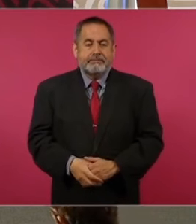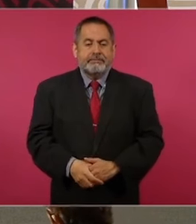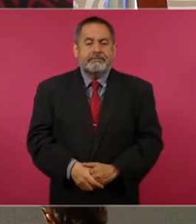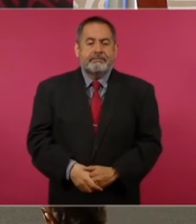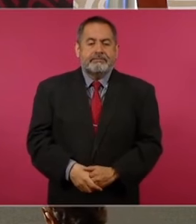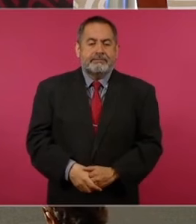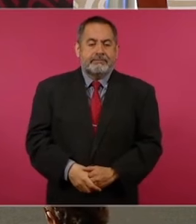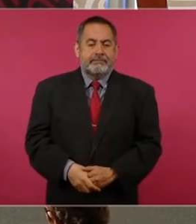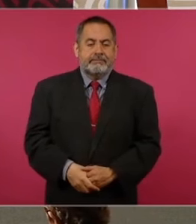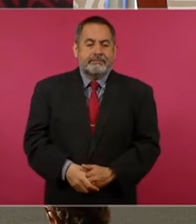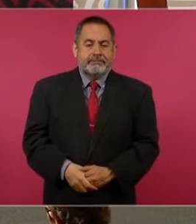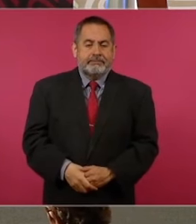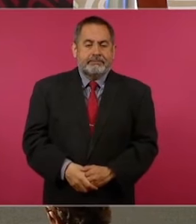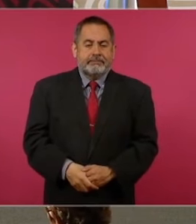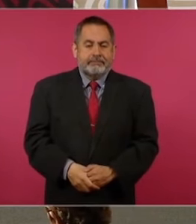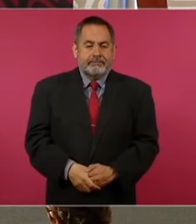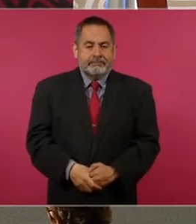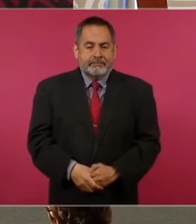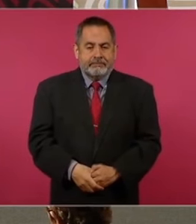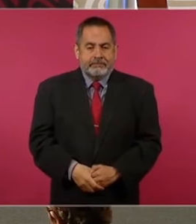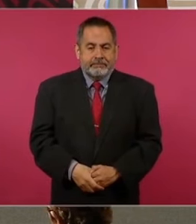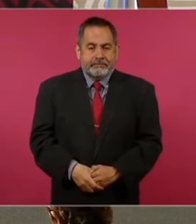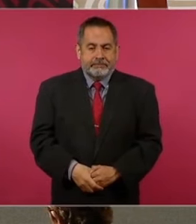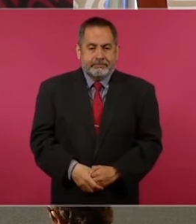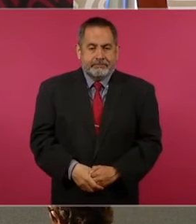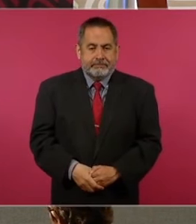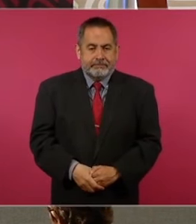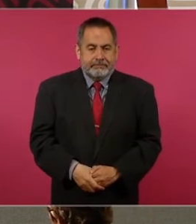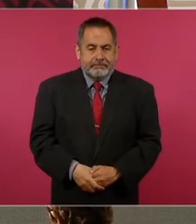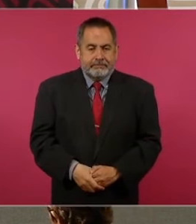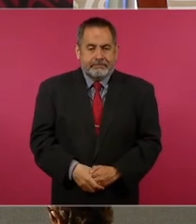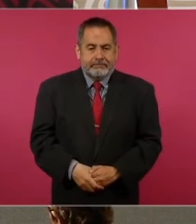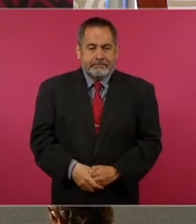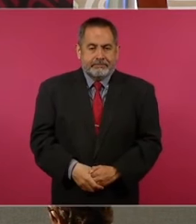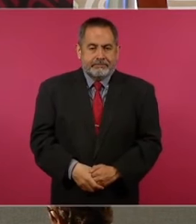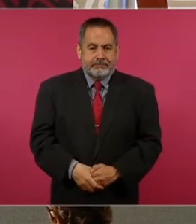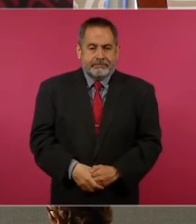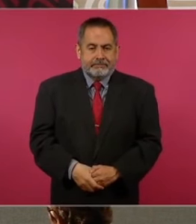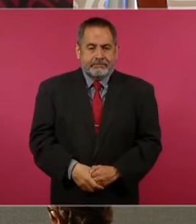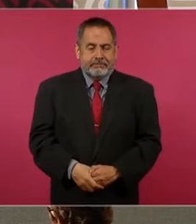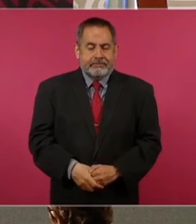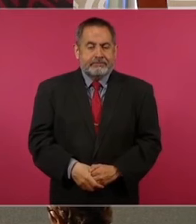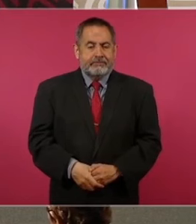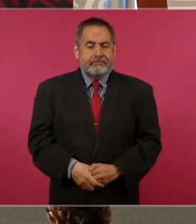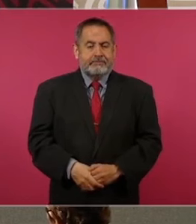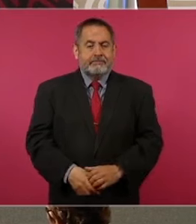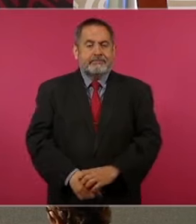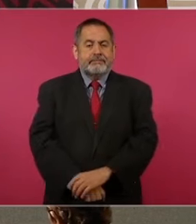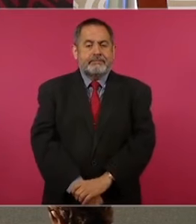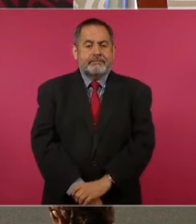Laida Sansores, está acompañada del doctor Alejandro Calderón Alipi, representante de la Comisión Presidencial.